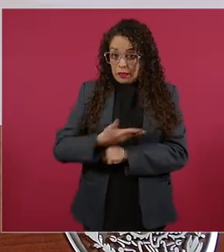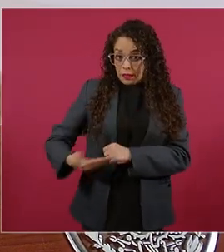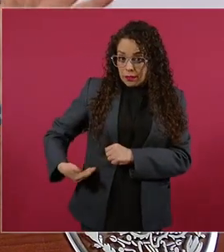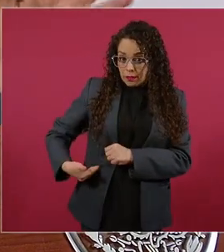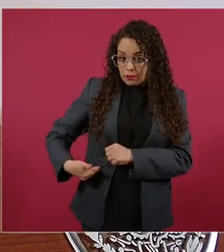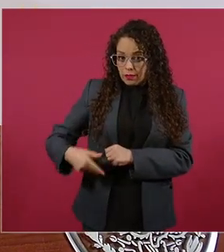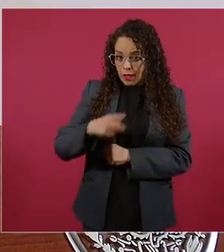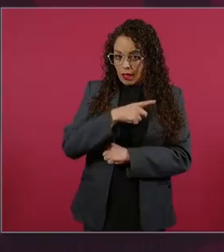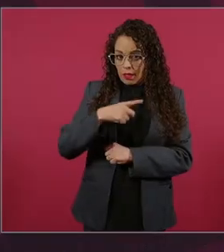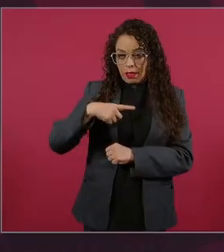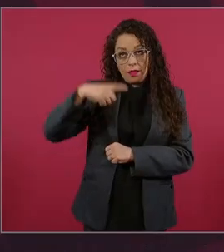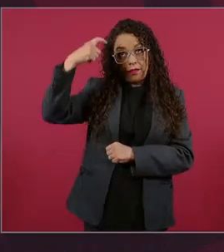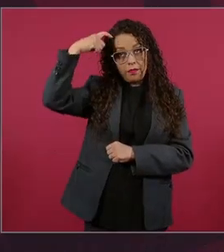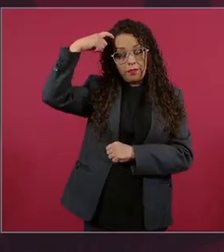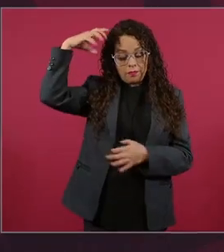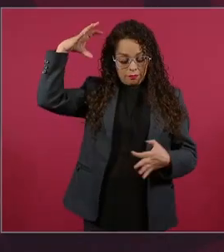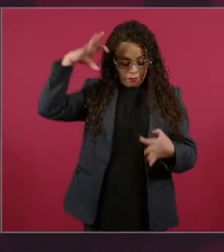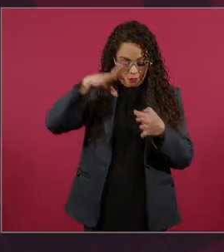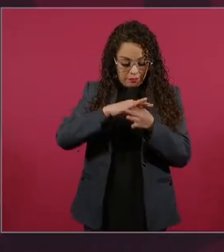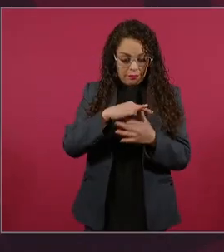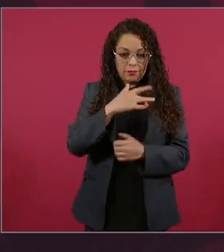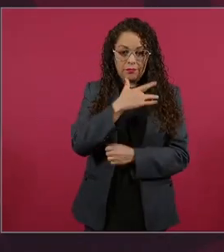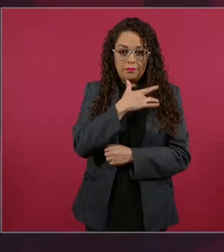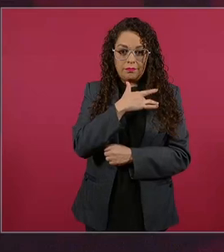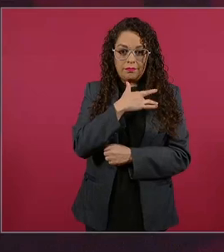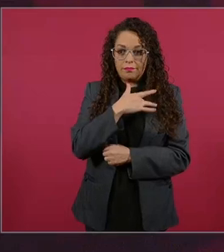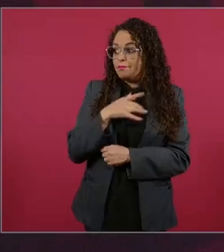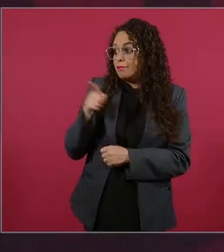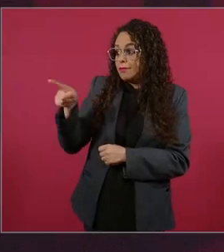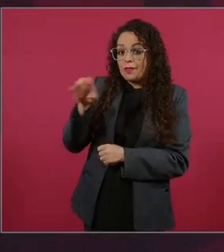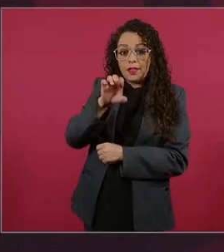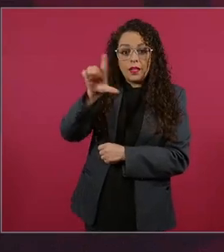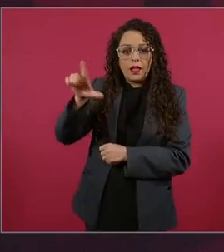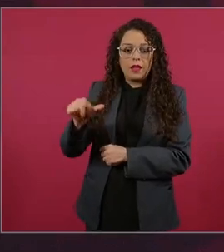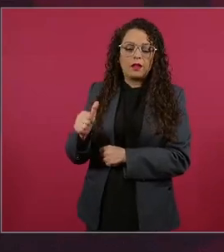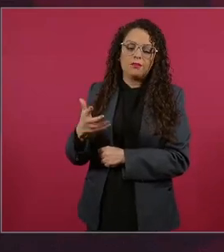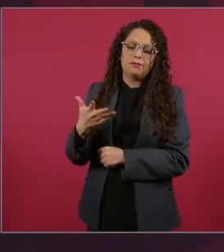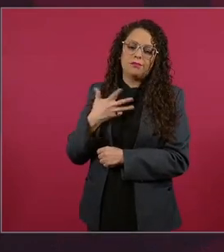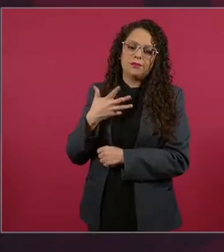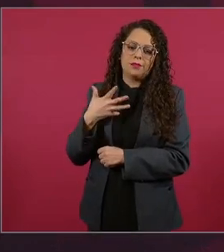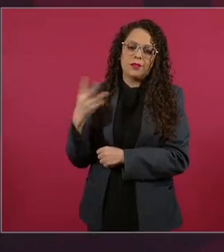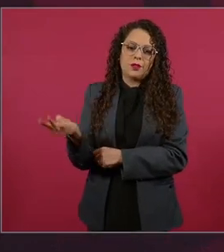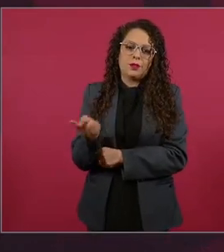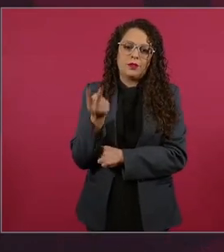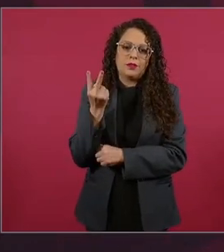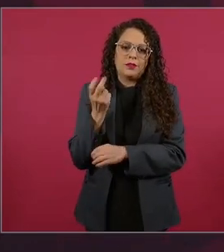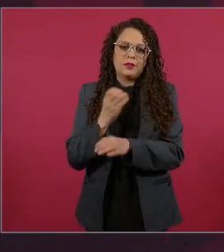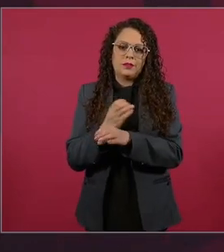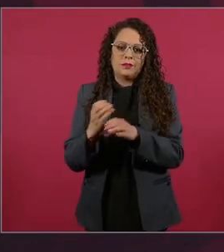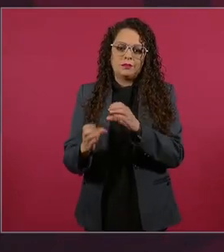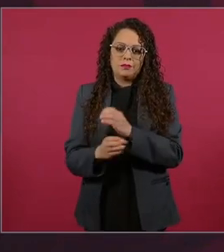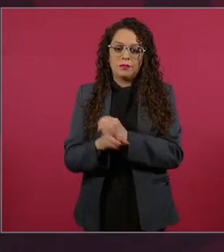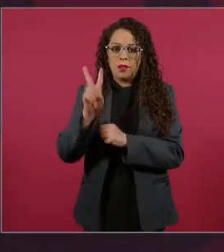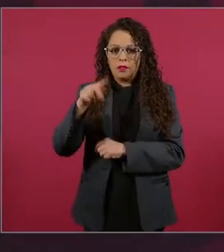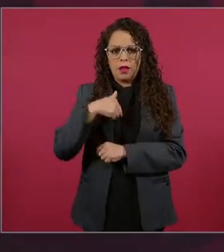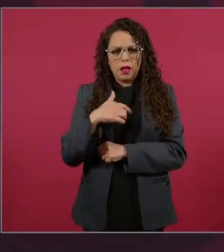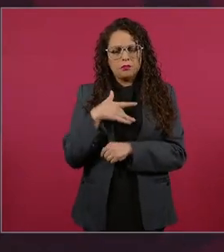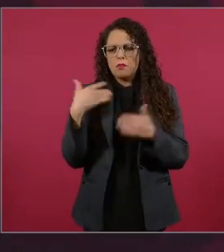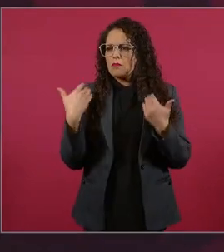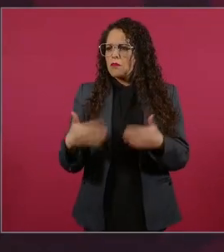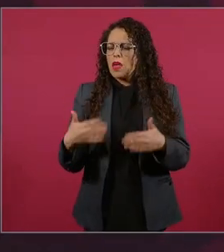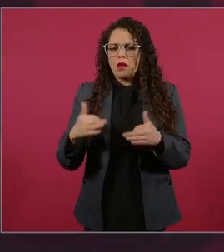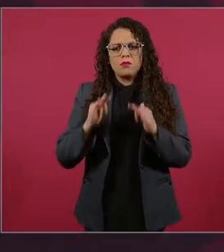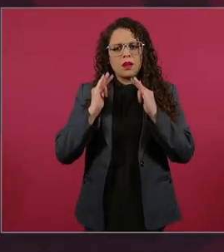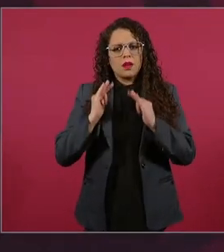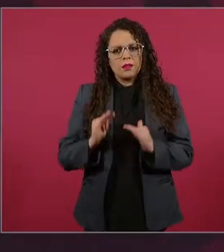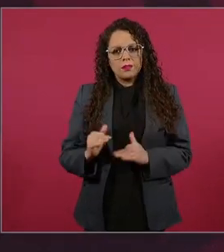y ella tiene eso, ¿no? Entonces estoy muy a gusto con estos recorridos. Ahora vamos a ir a 5